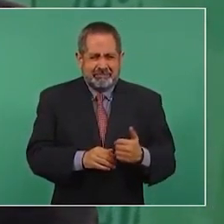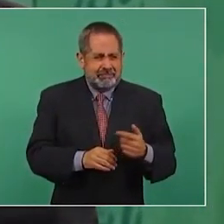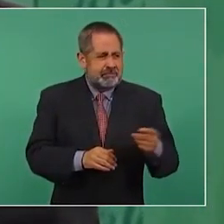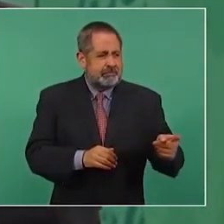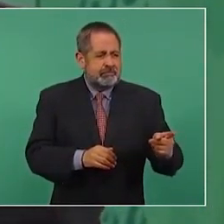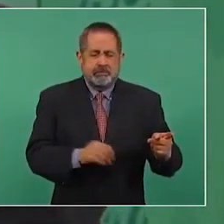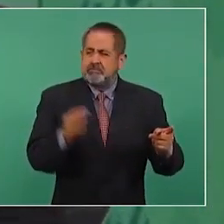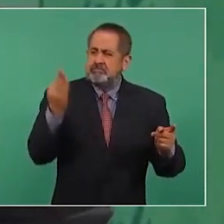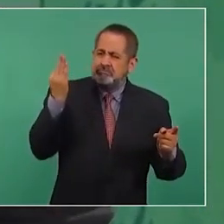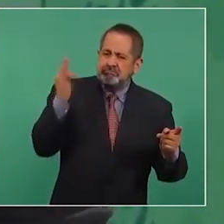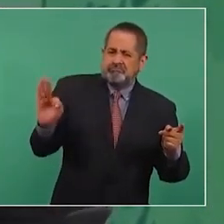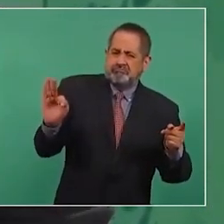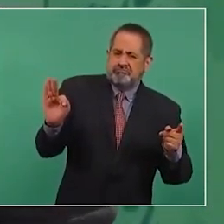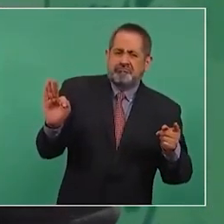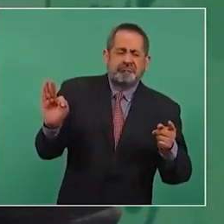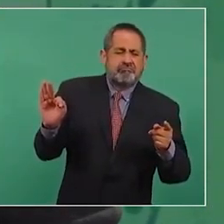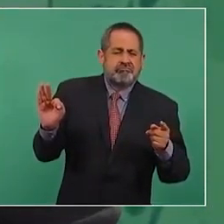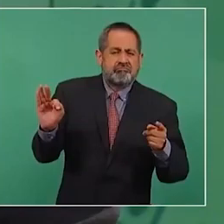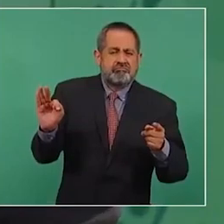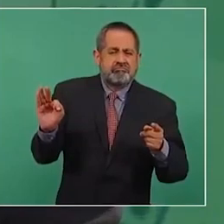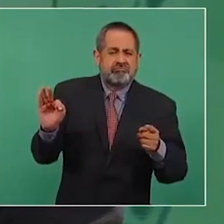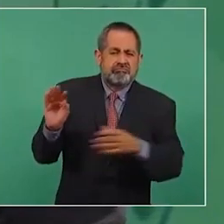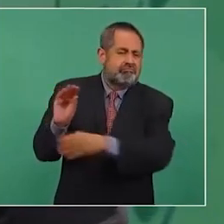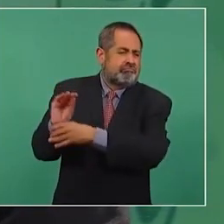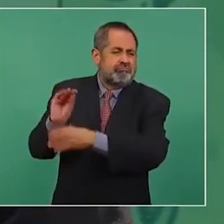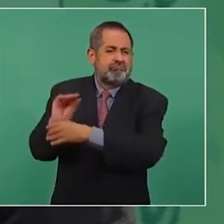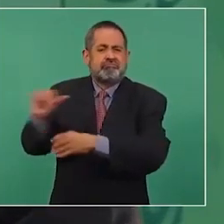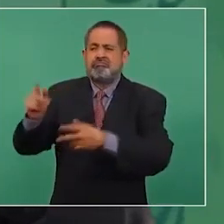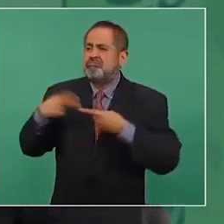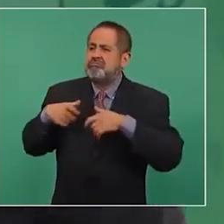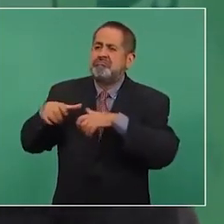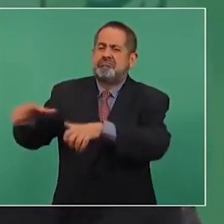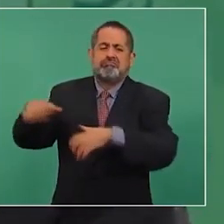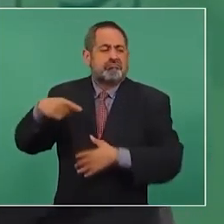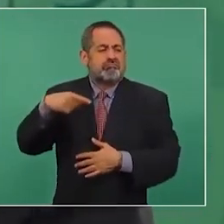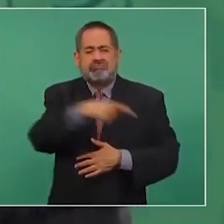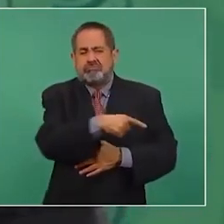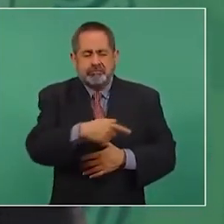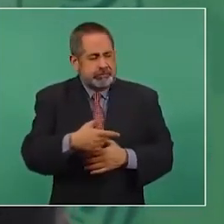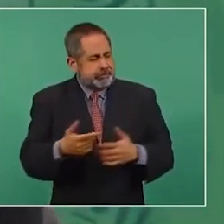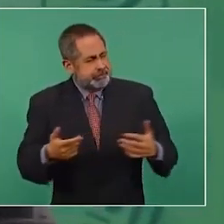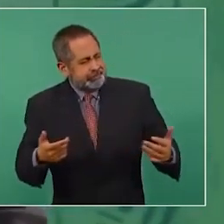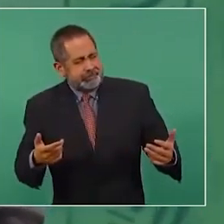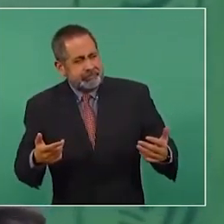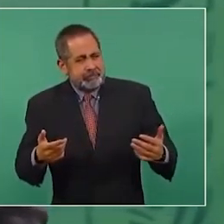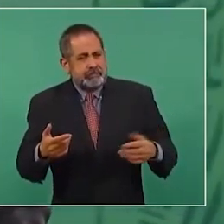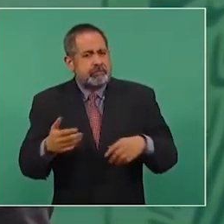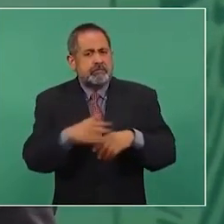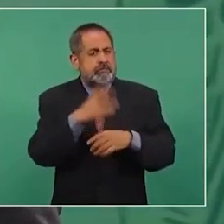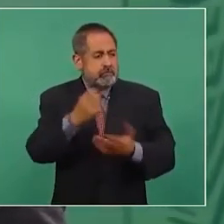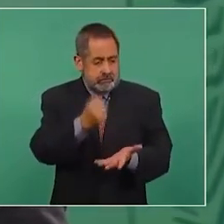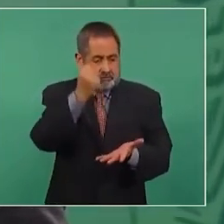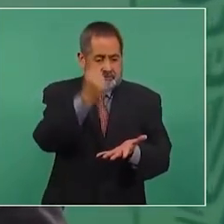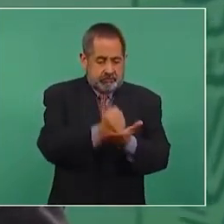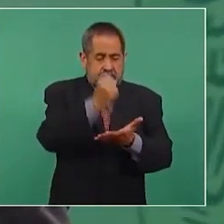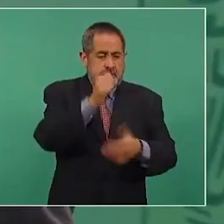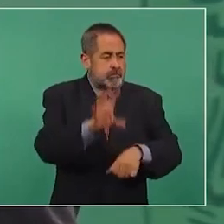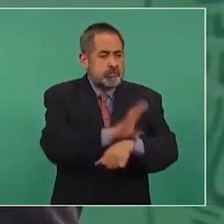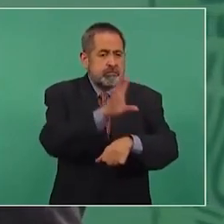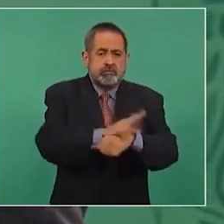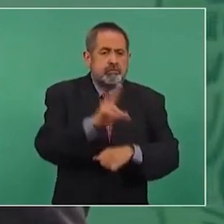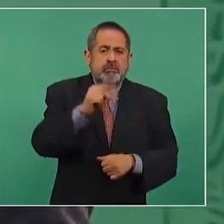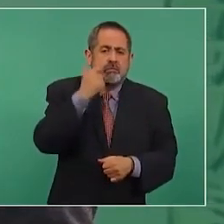dándole la espalda al pueblo. Porque ¿qué es que no aprueben la reforma? ¿Qué